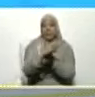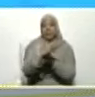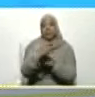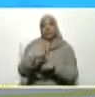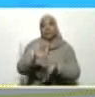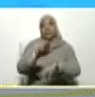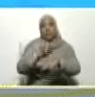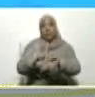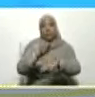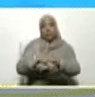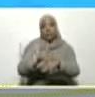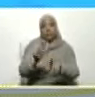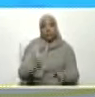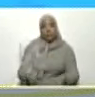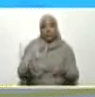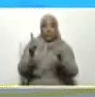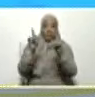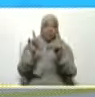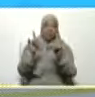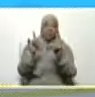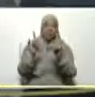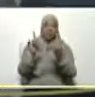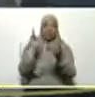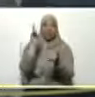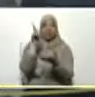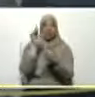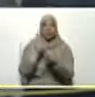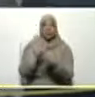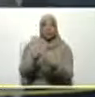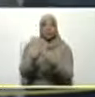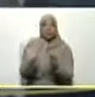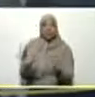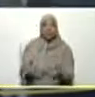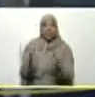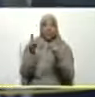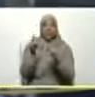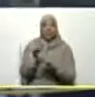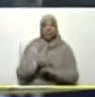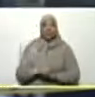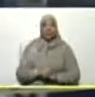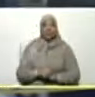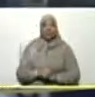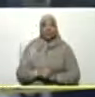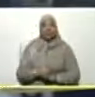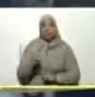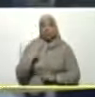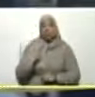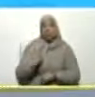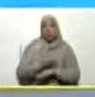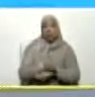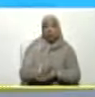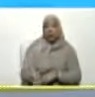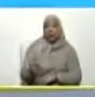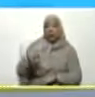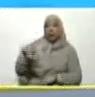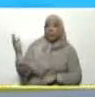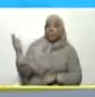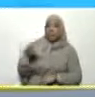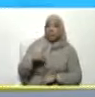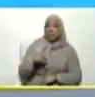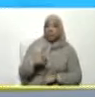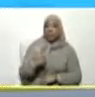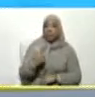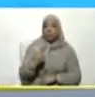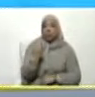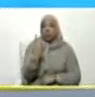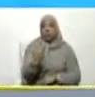solicito excusa, presento excusa. Llegué un poco tarde, con 2 horas